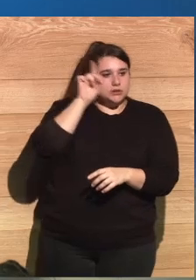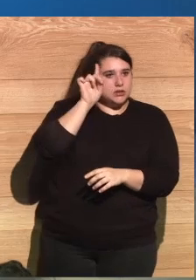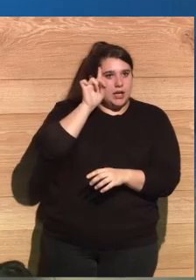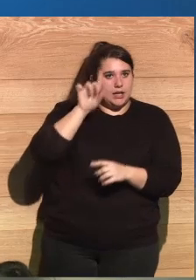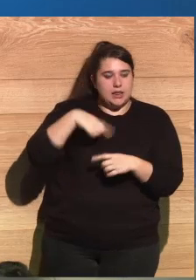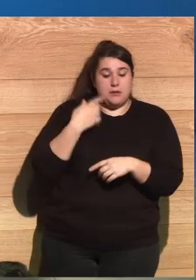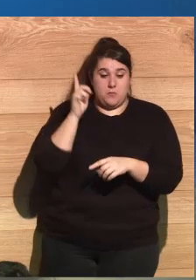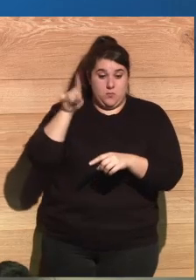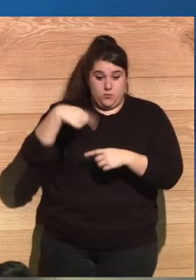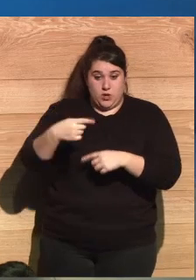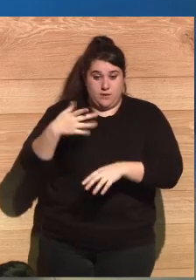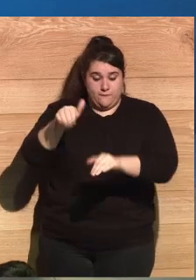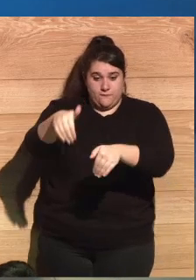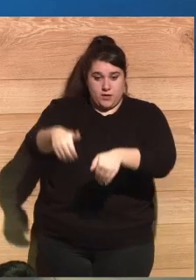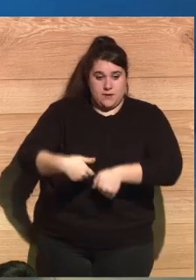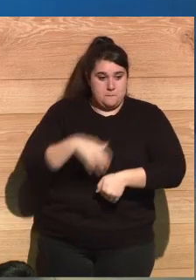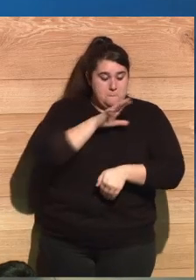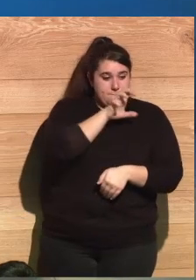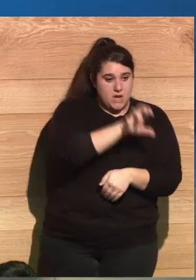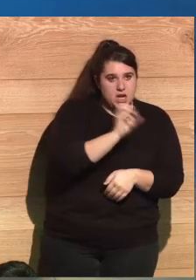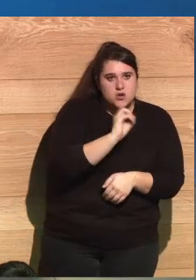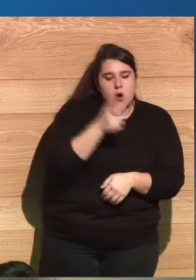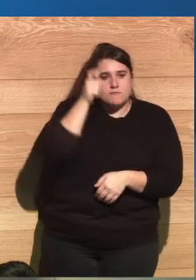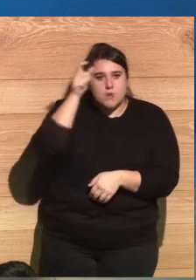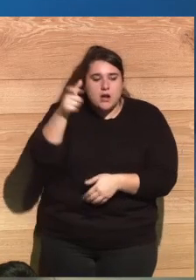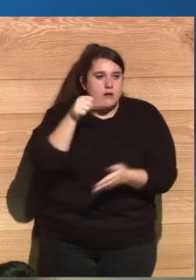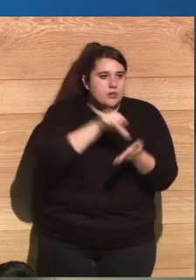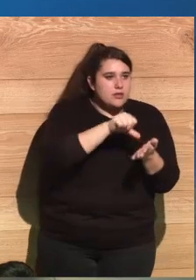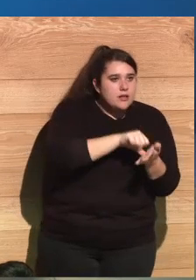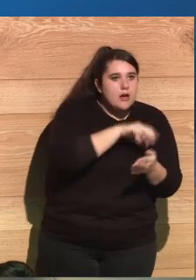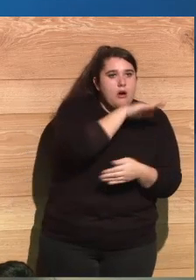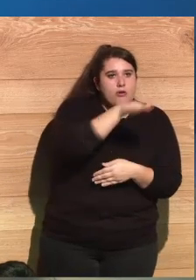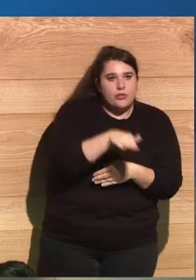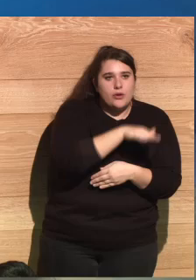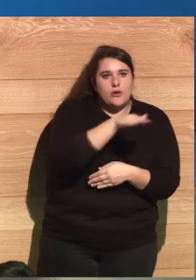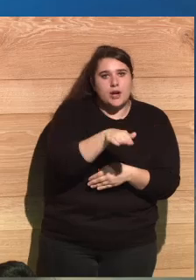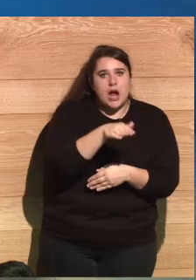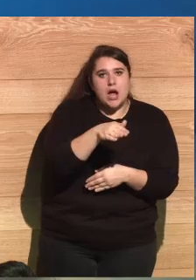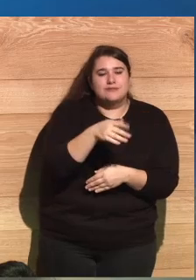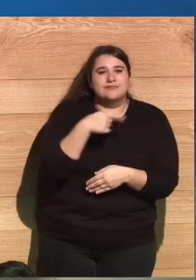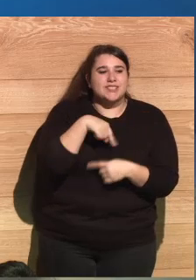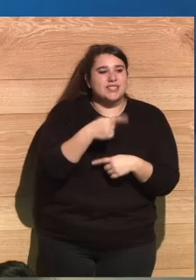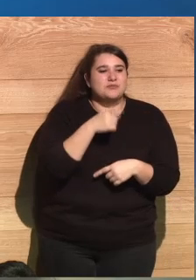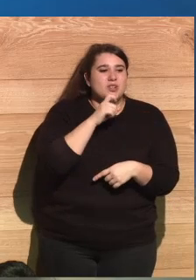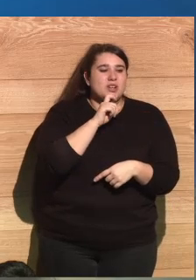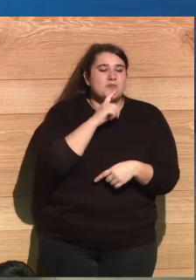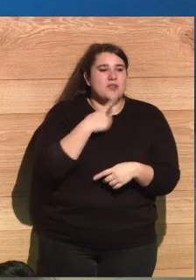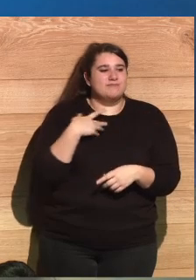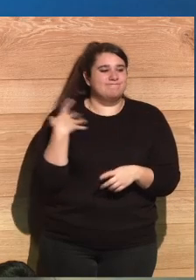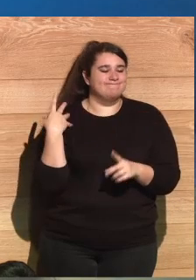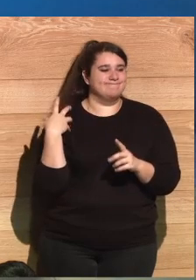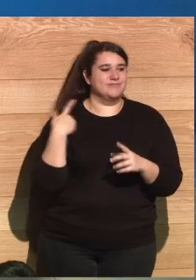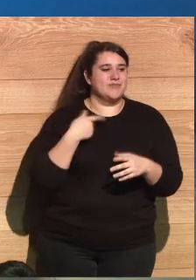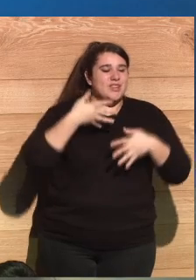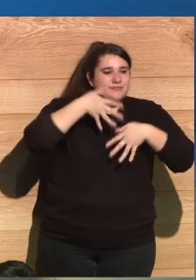y luego vuelven a un país, a un pueblo, a una ciudad, a un lugar al que les resulta muy difícil pertenecer